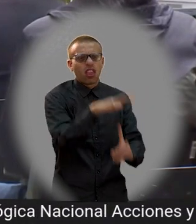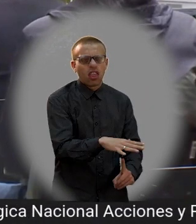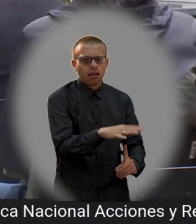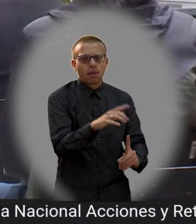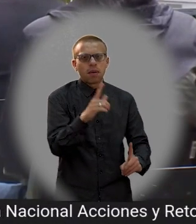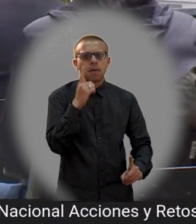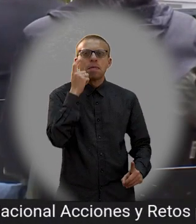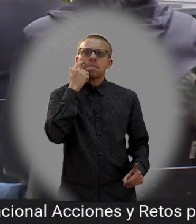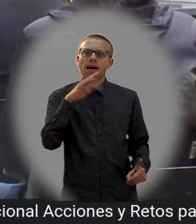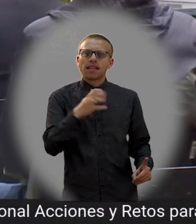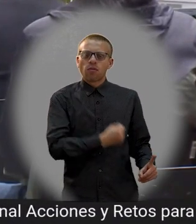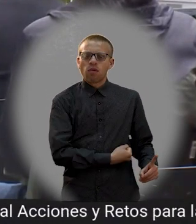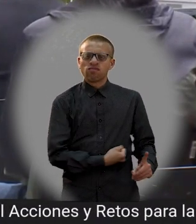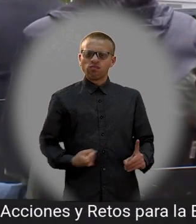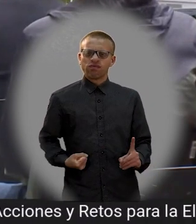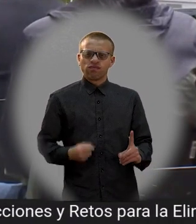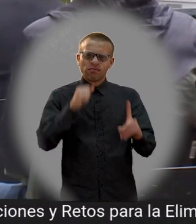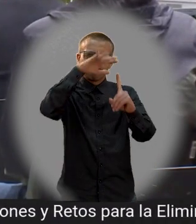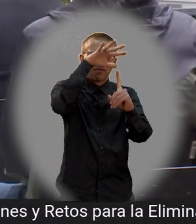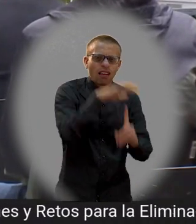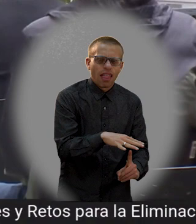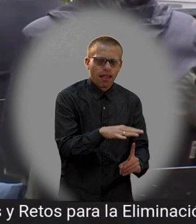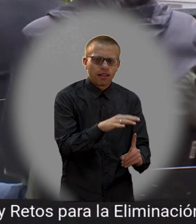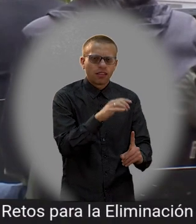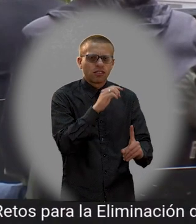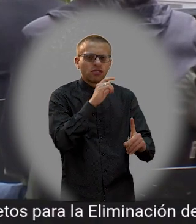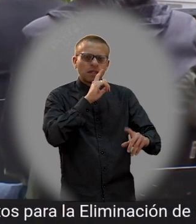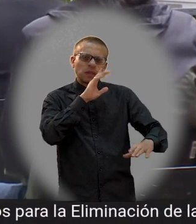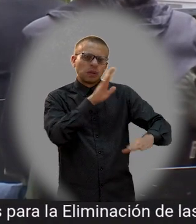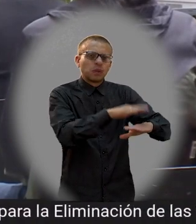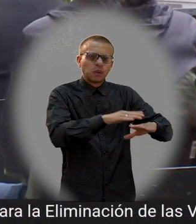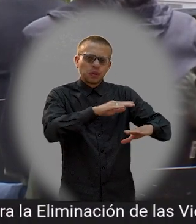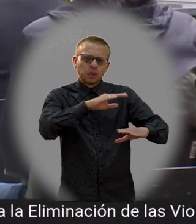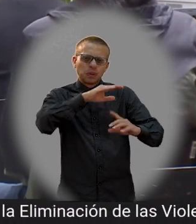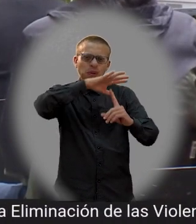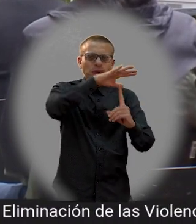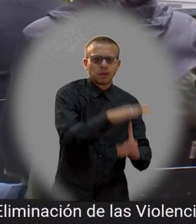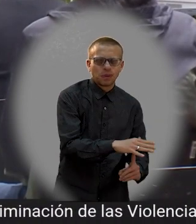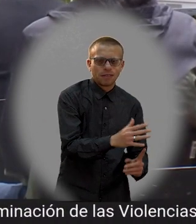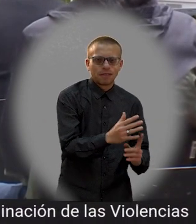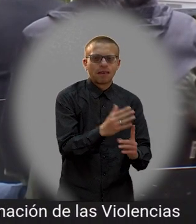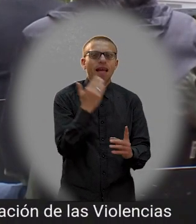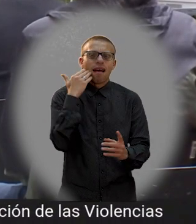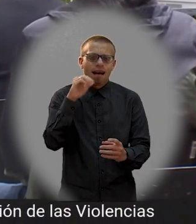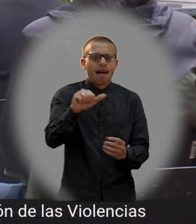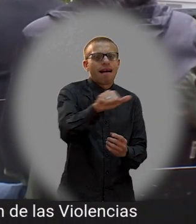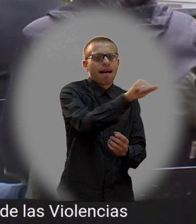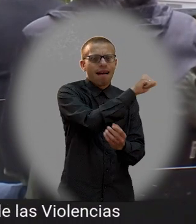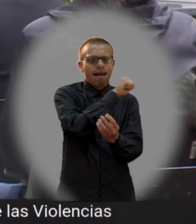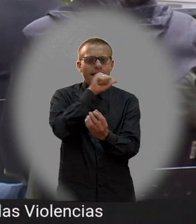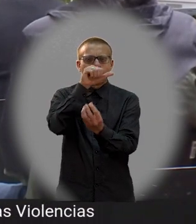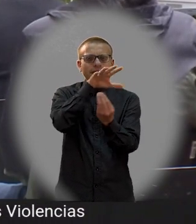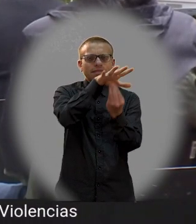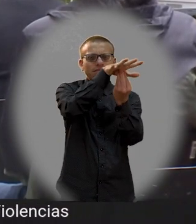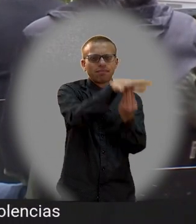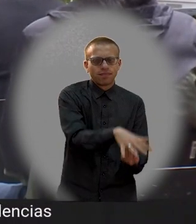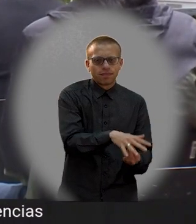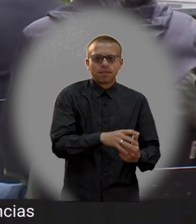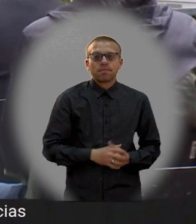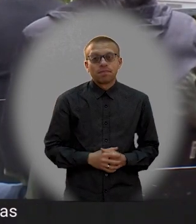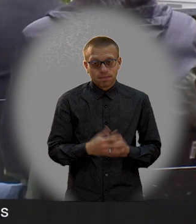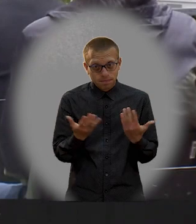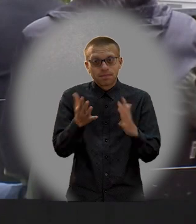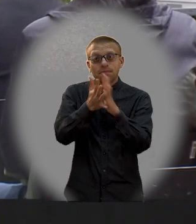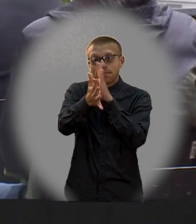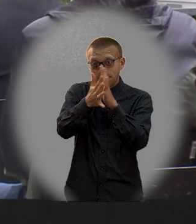callaba muchas voces de las mujeres en ese momento. Por esta razón, el 25 de noviembre se declaró